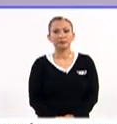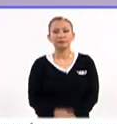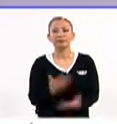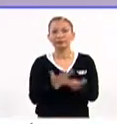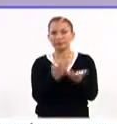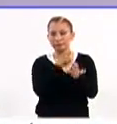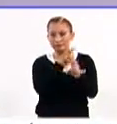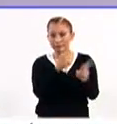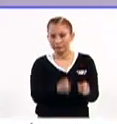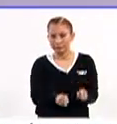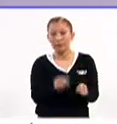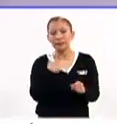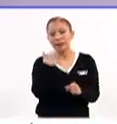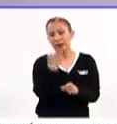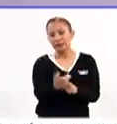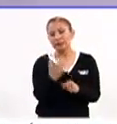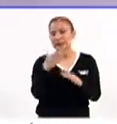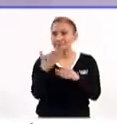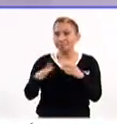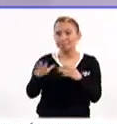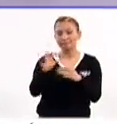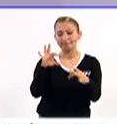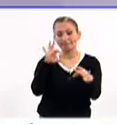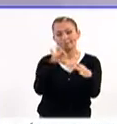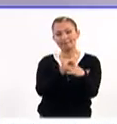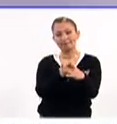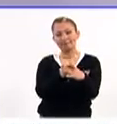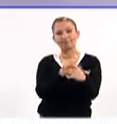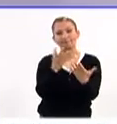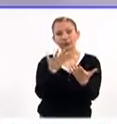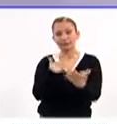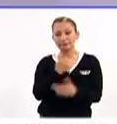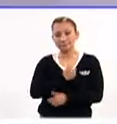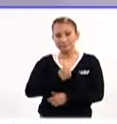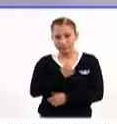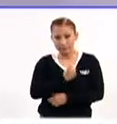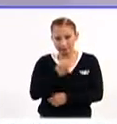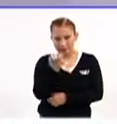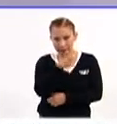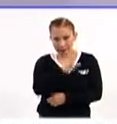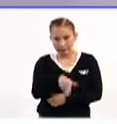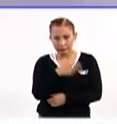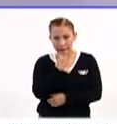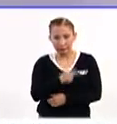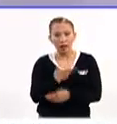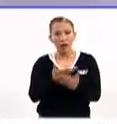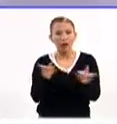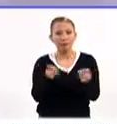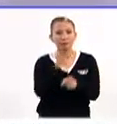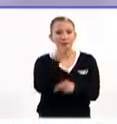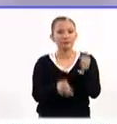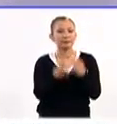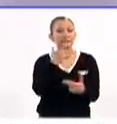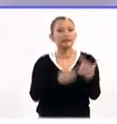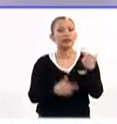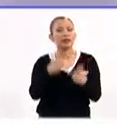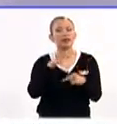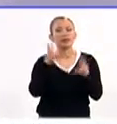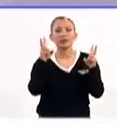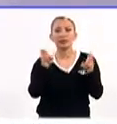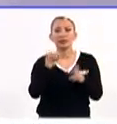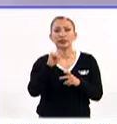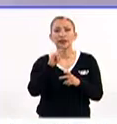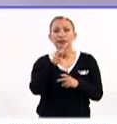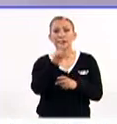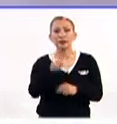Descanse en paz y por supuesto esta casa se suma al pésame por este fallecimiento. Vamos a hacer una breve pausa y regresamos con más.